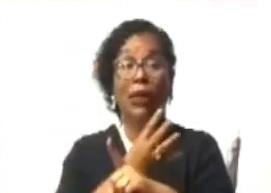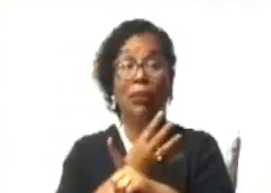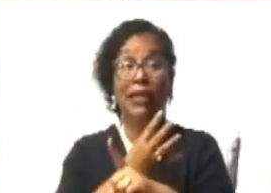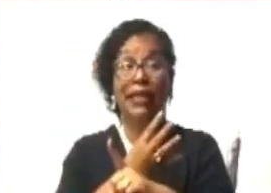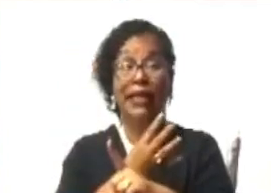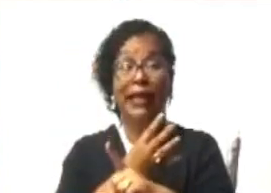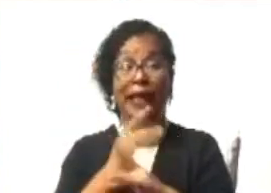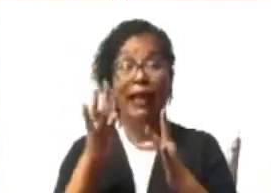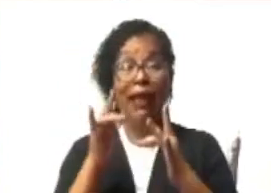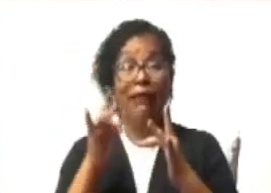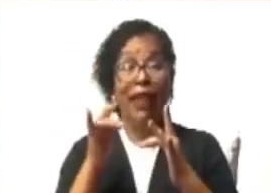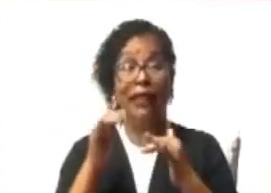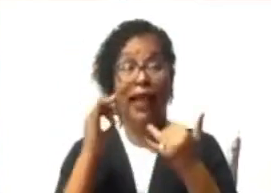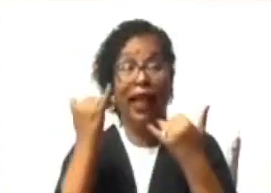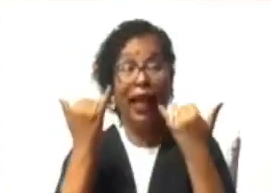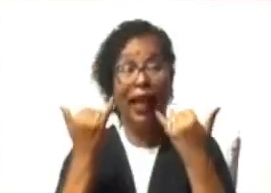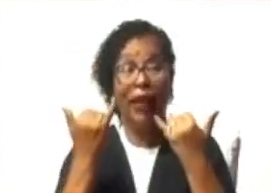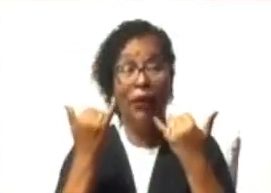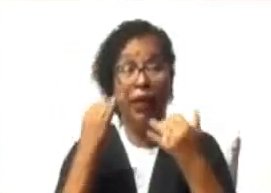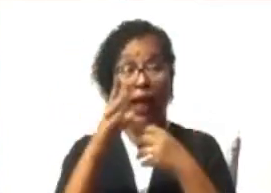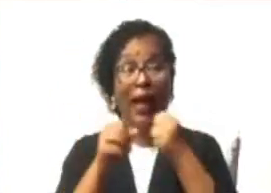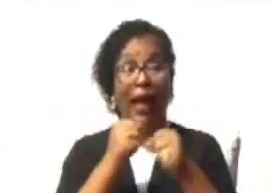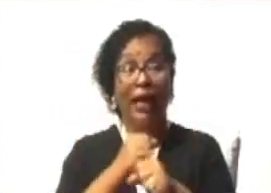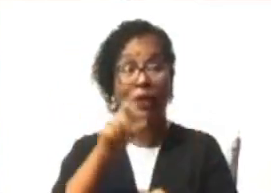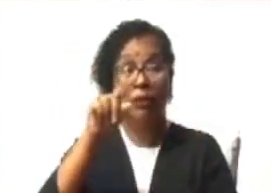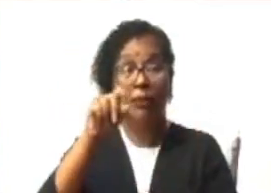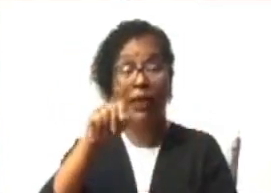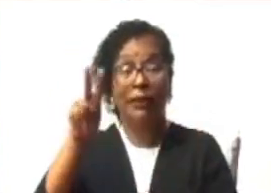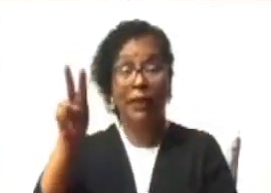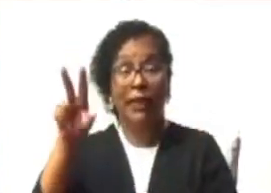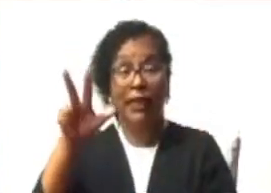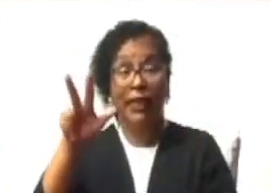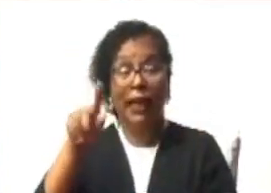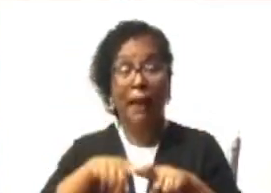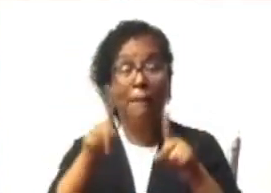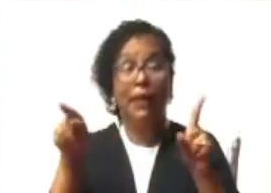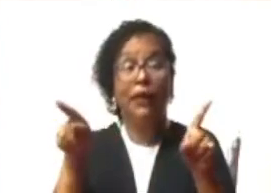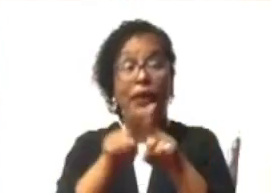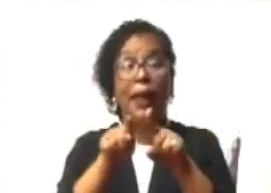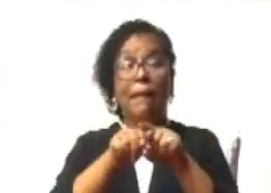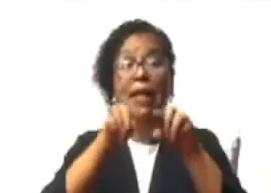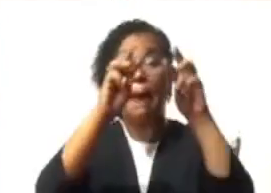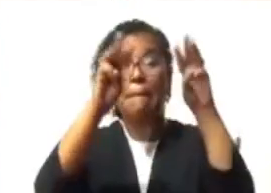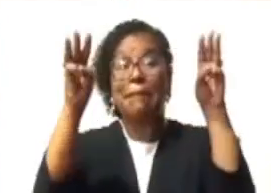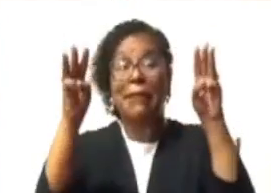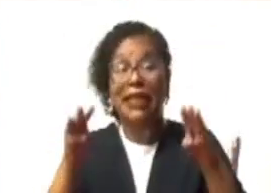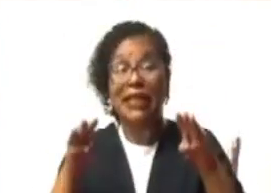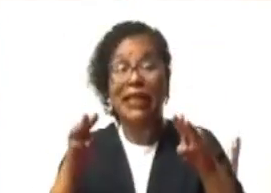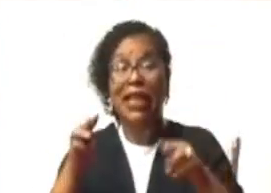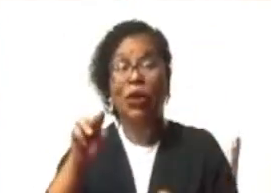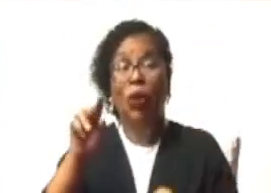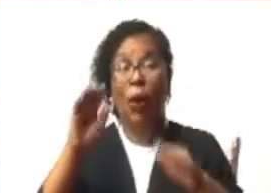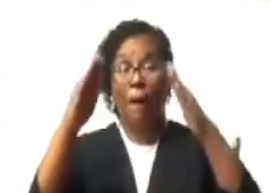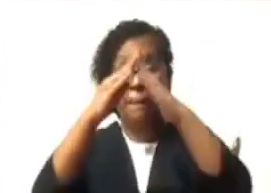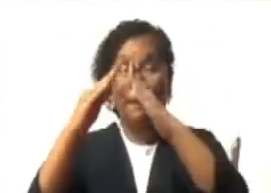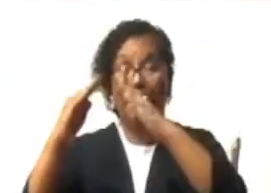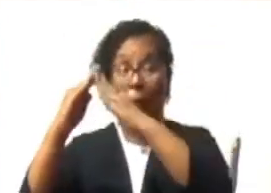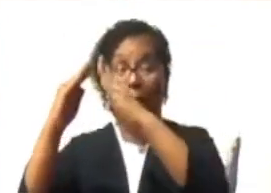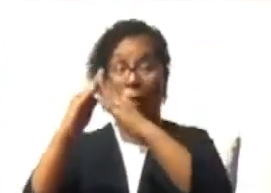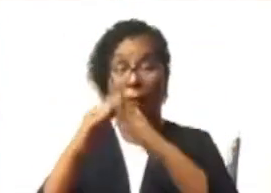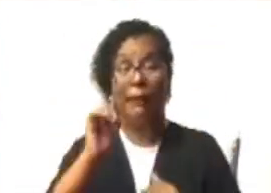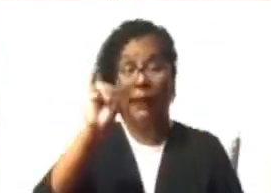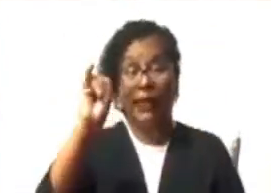año 2023. Pero también al Ministerio de la Vivienda, al cual se le está solicitando